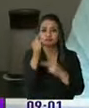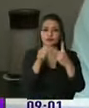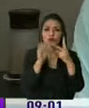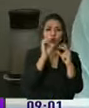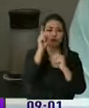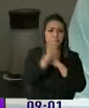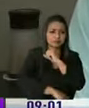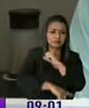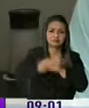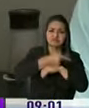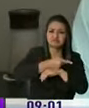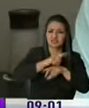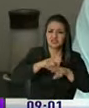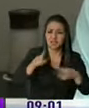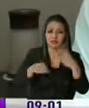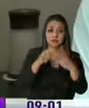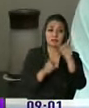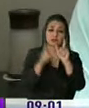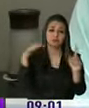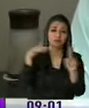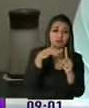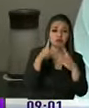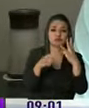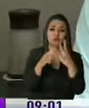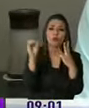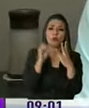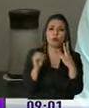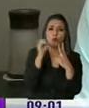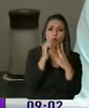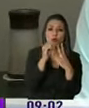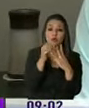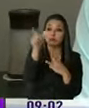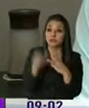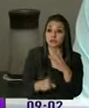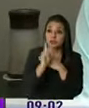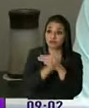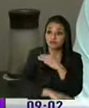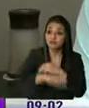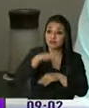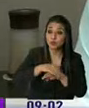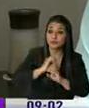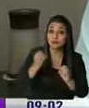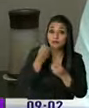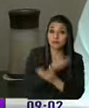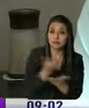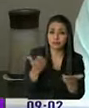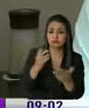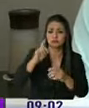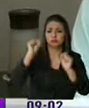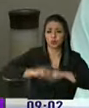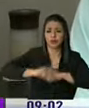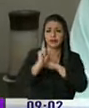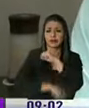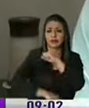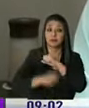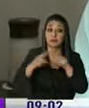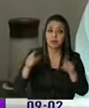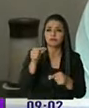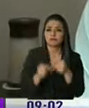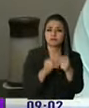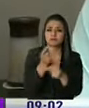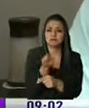y de sanciones, del linchamiento mediático, la eliminación de la censura por omisión. Y hay aspectos que se pueden mejorar